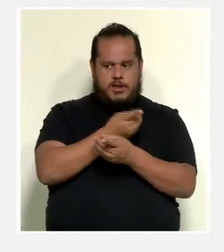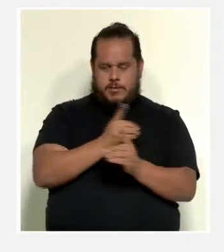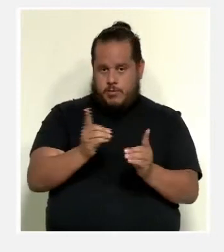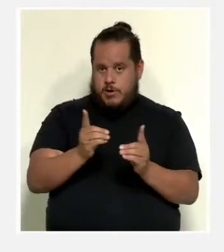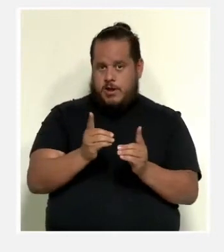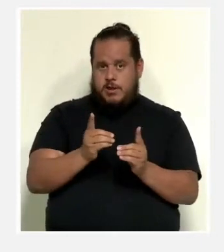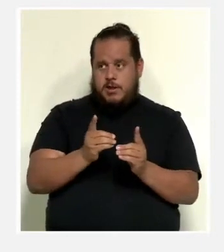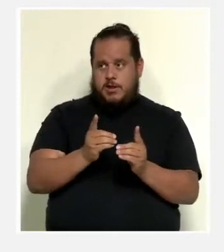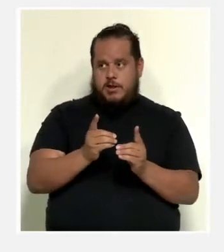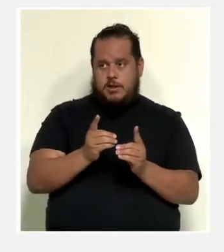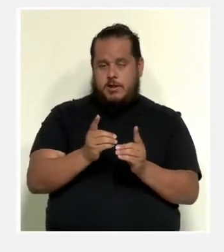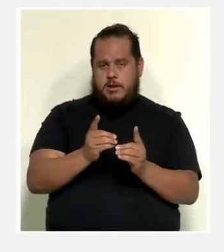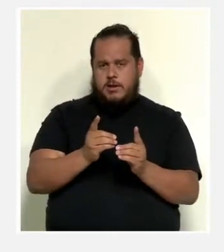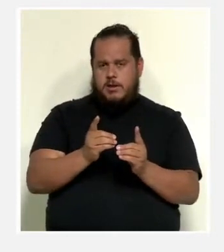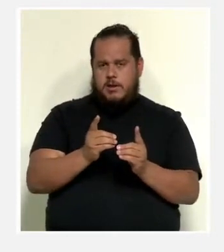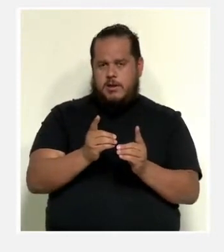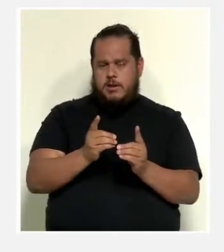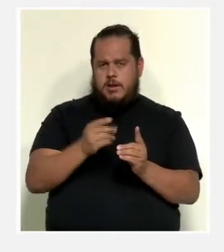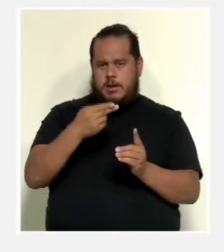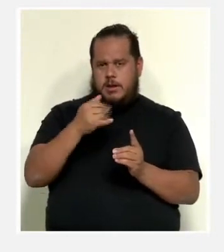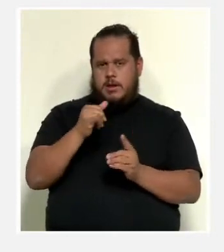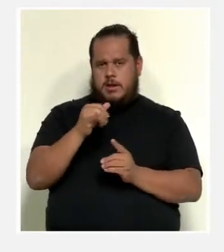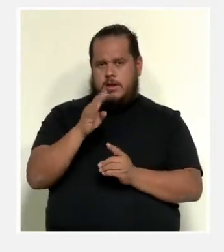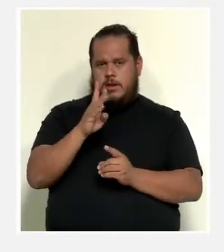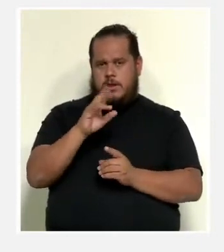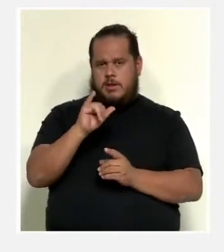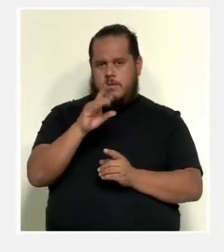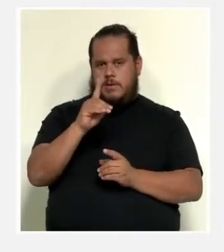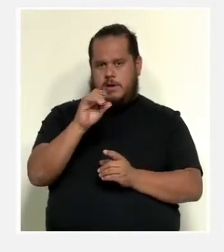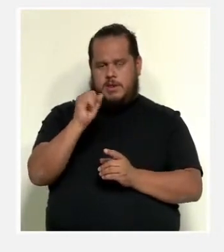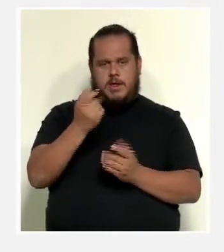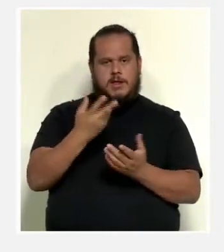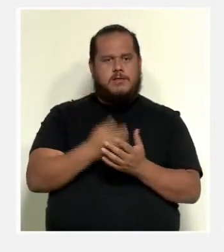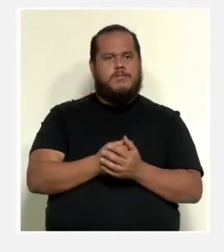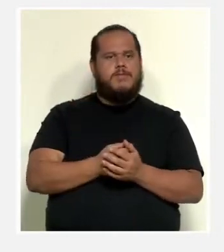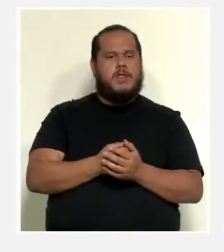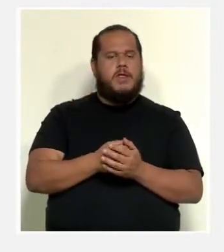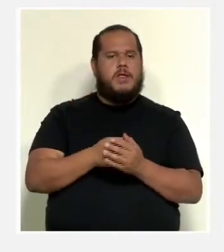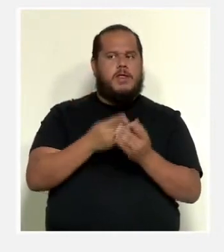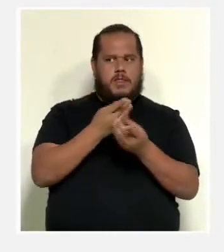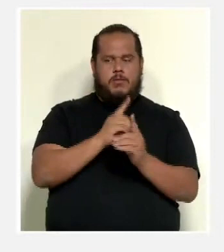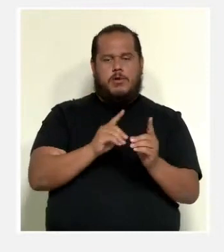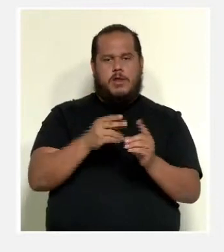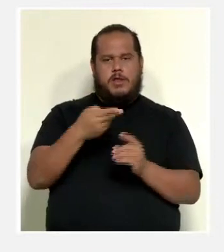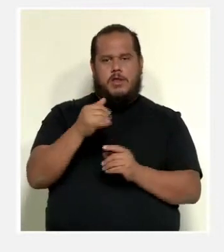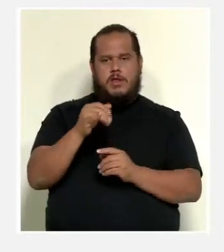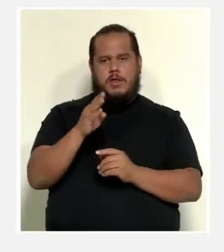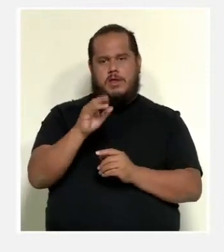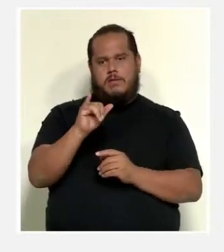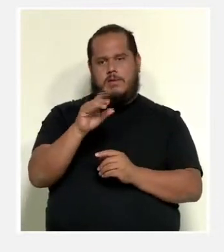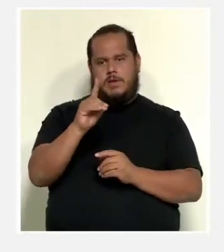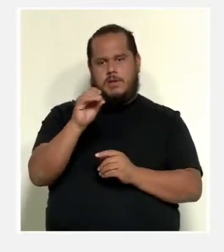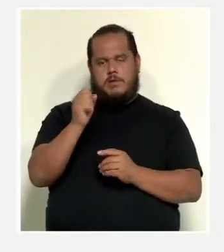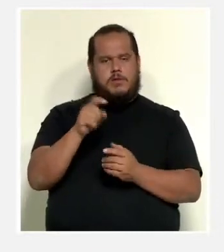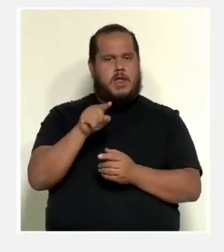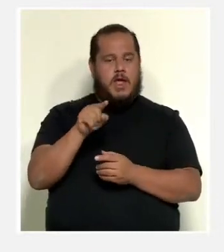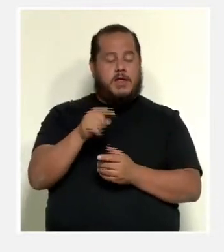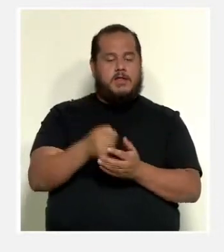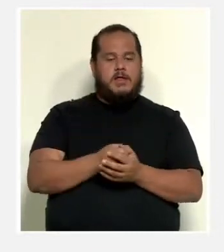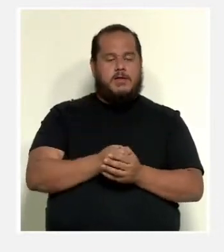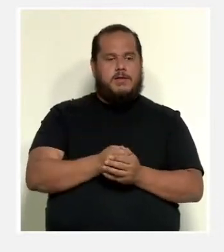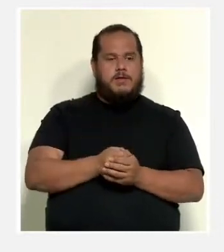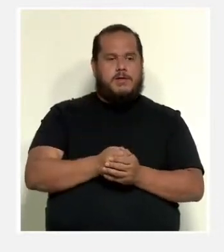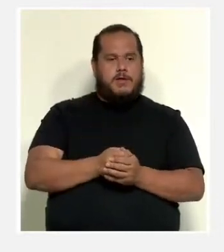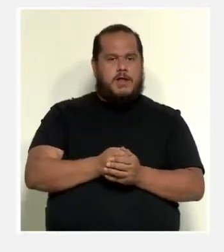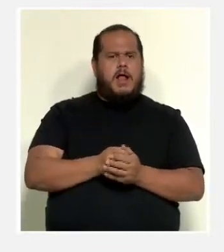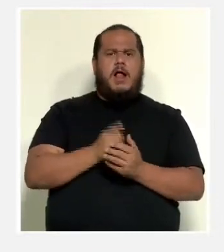democracias, las híbridas, quisiera ver, las democracias híbridas, los regímenes híbridos, ahí están,